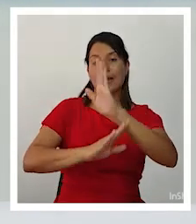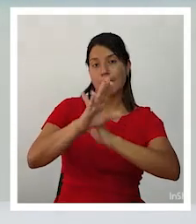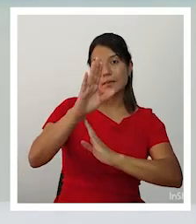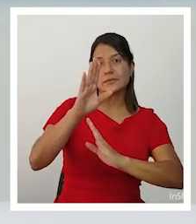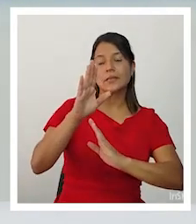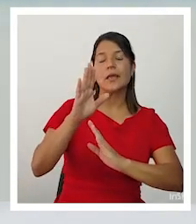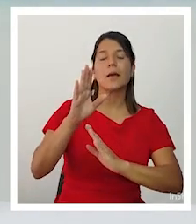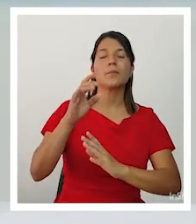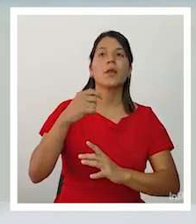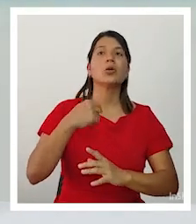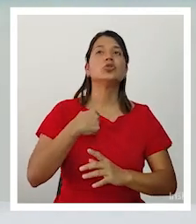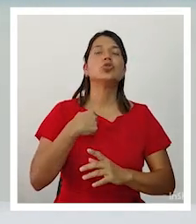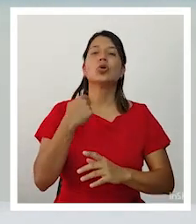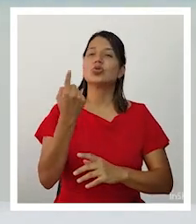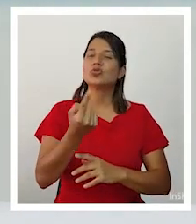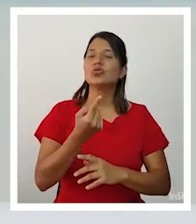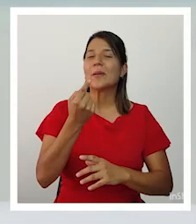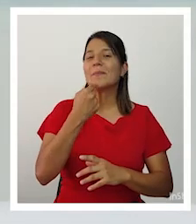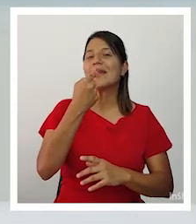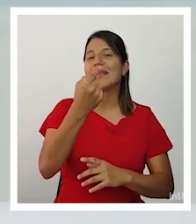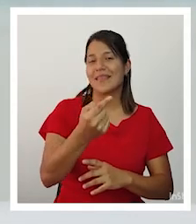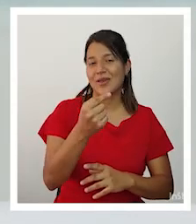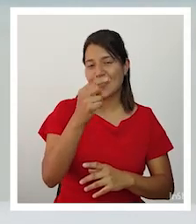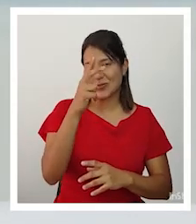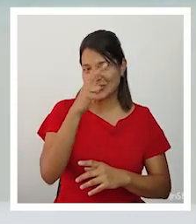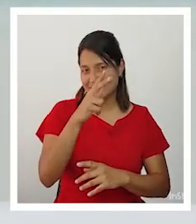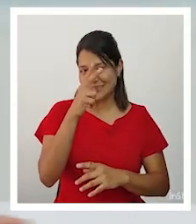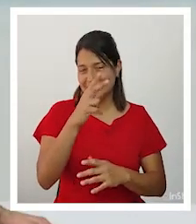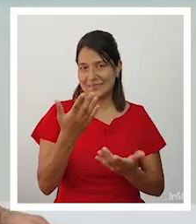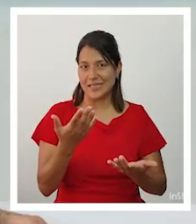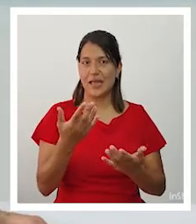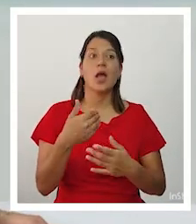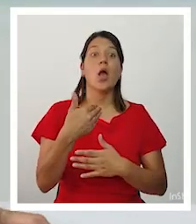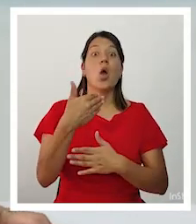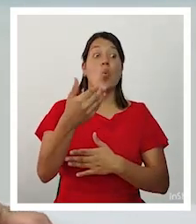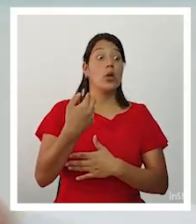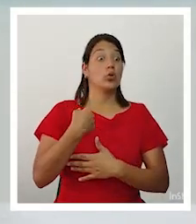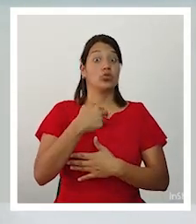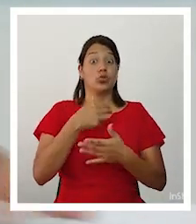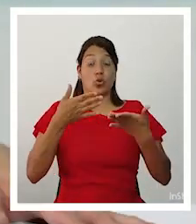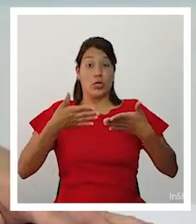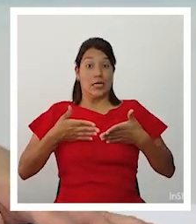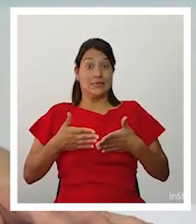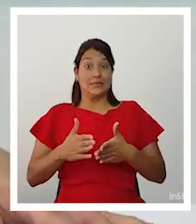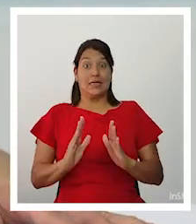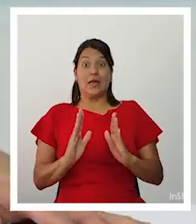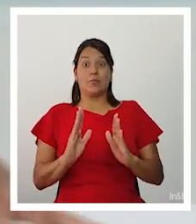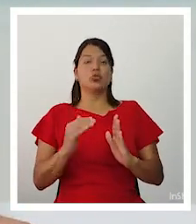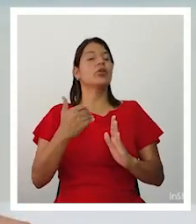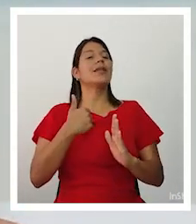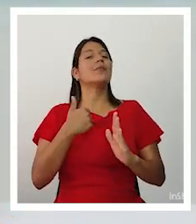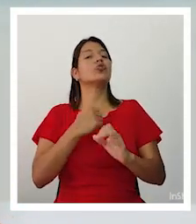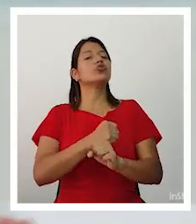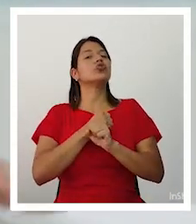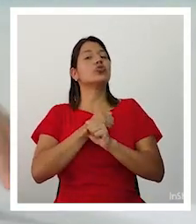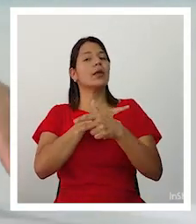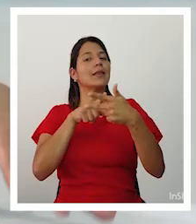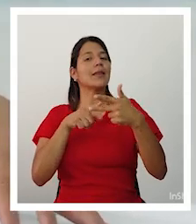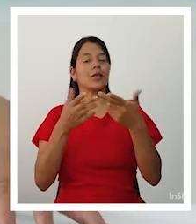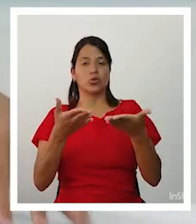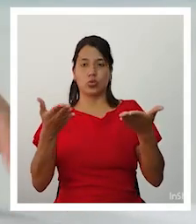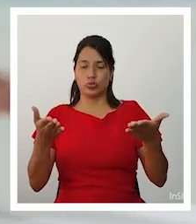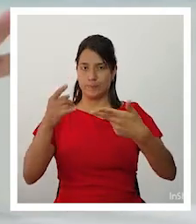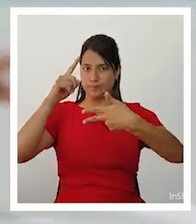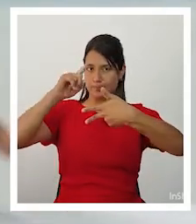yo siempre digo ahí como un chiste, ¿verdad? Donde en el momento en que nosotros nacemos, nos garantizan 3 cosas. Nos